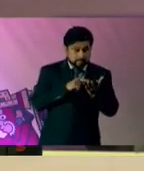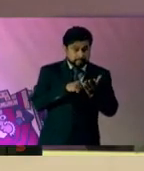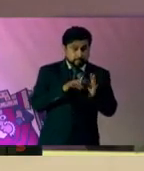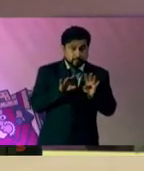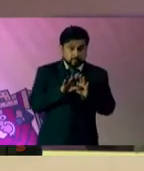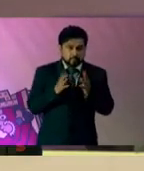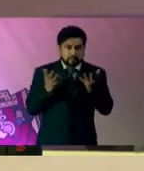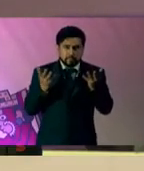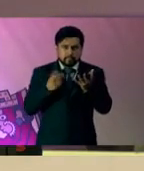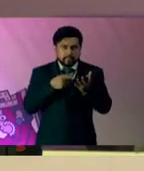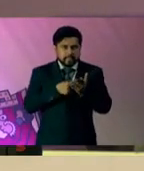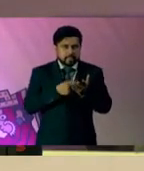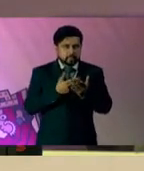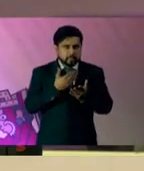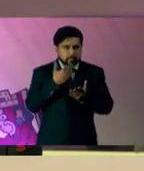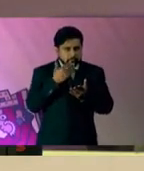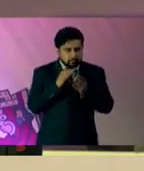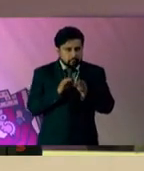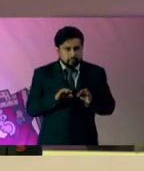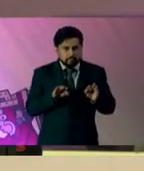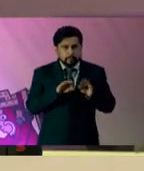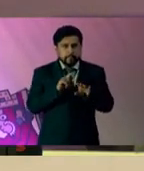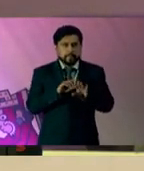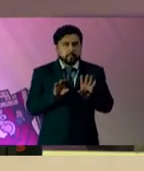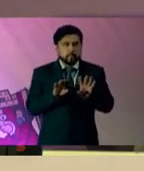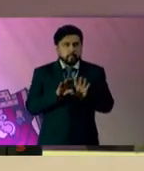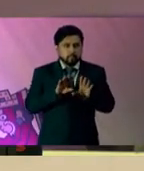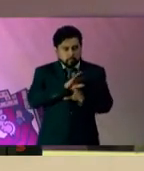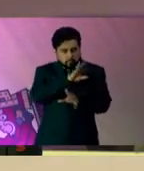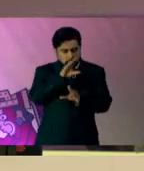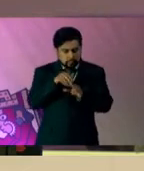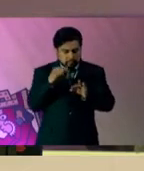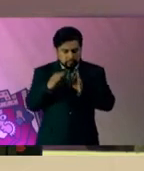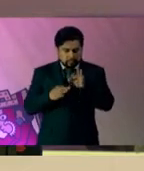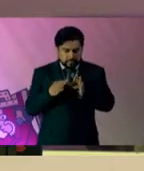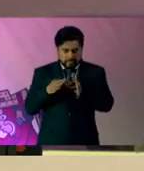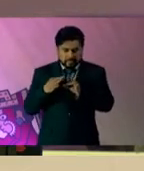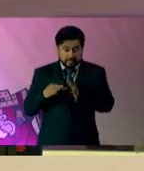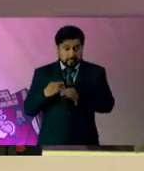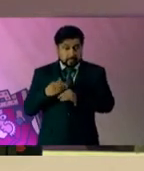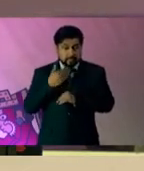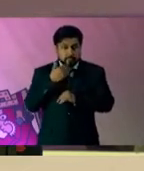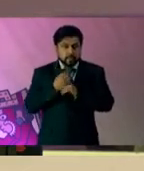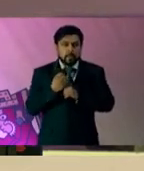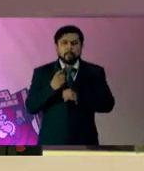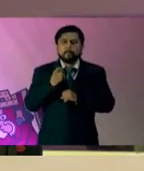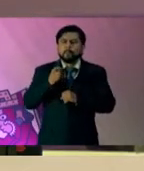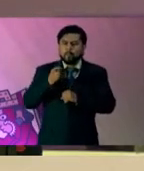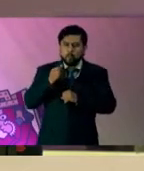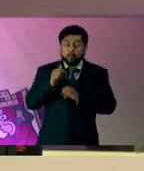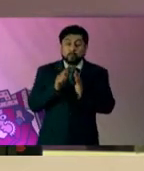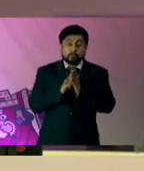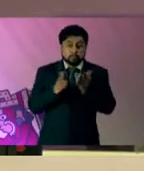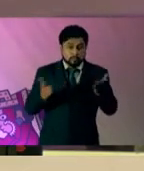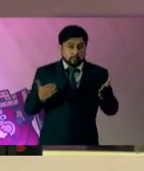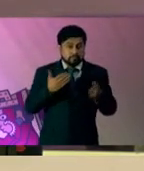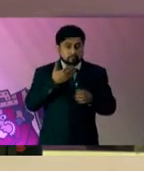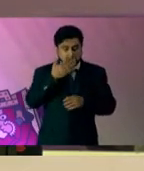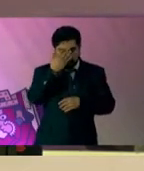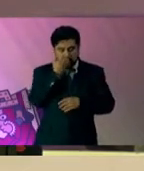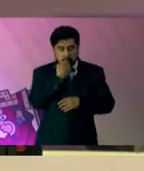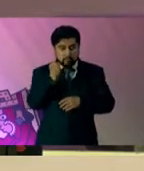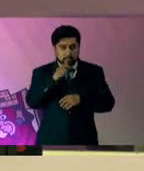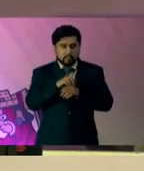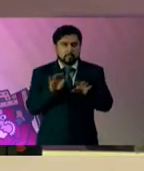está redondez este esta forma de iniciar y terminar un